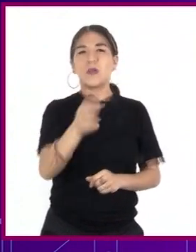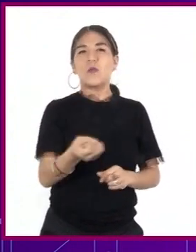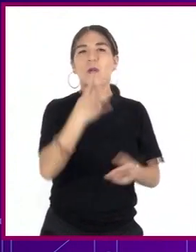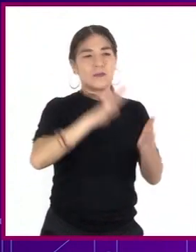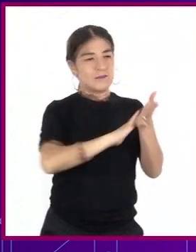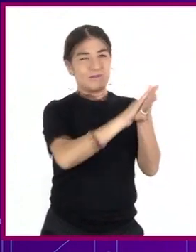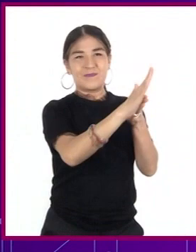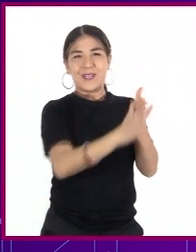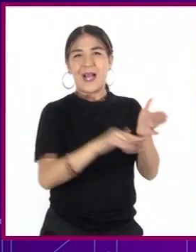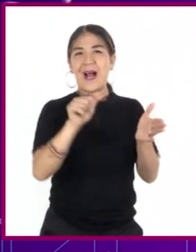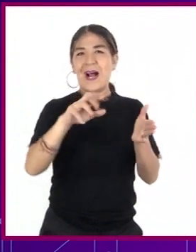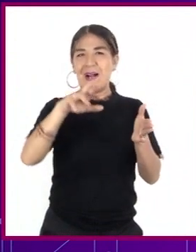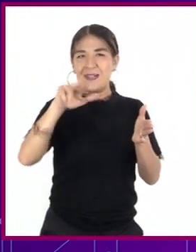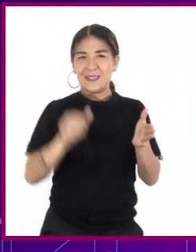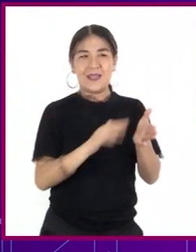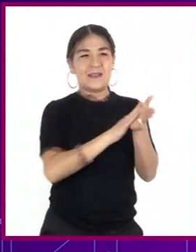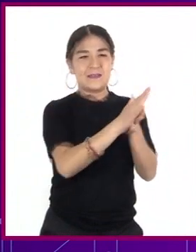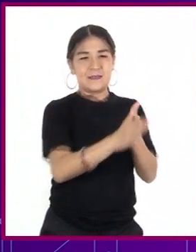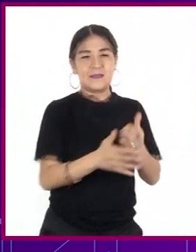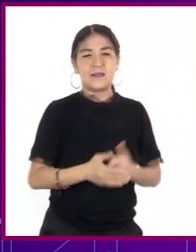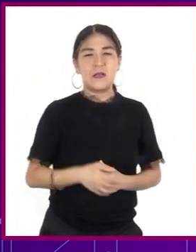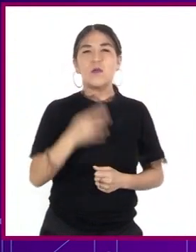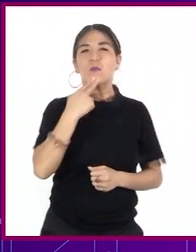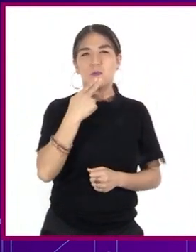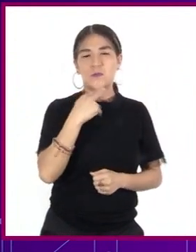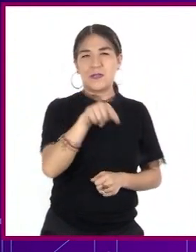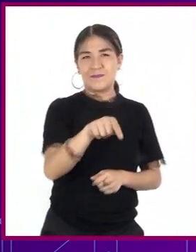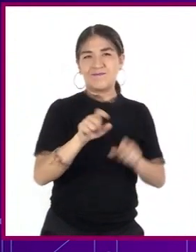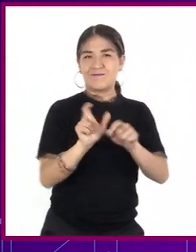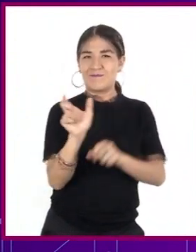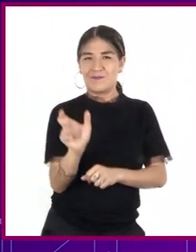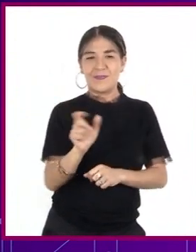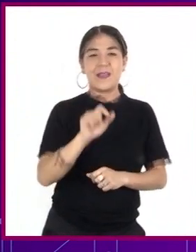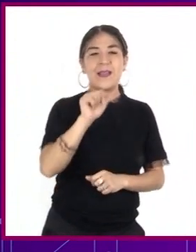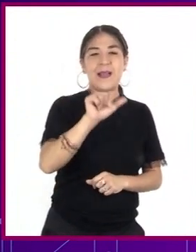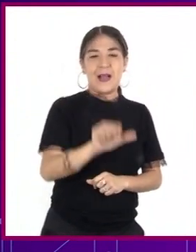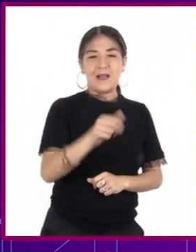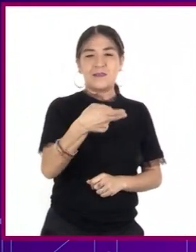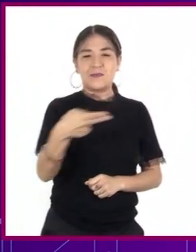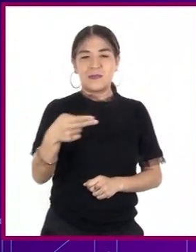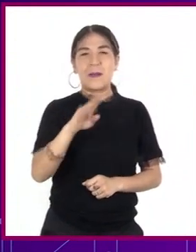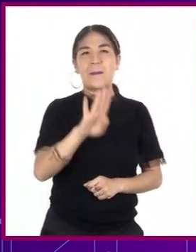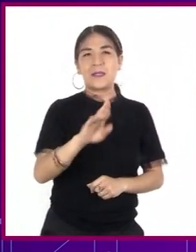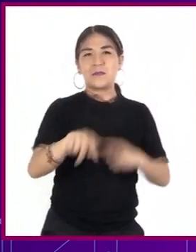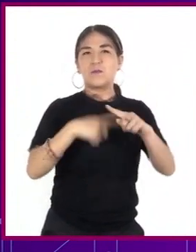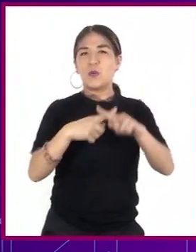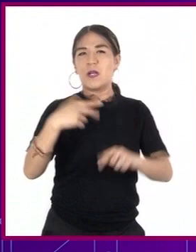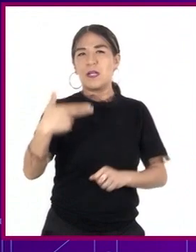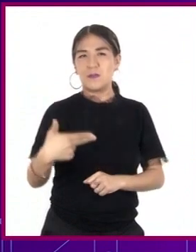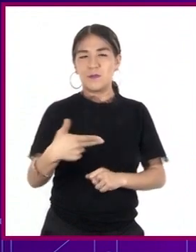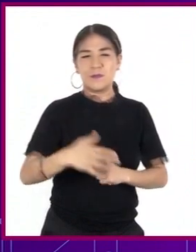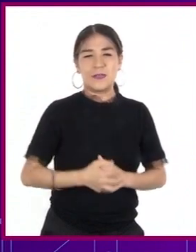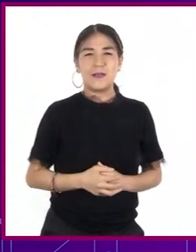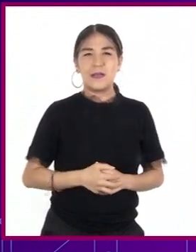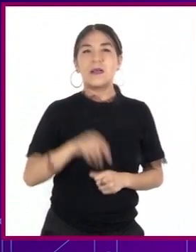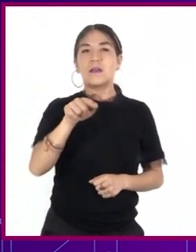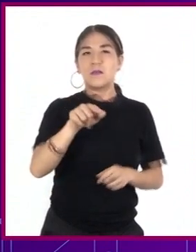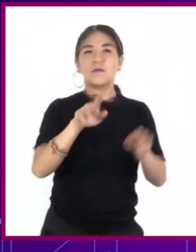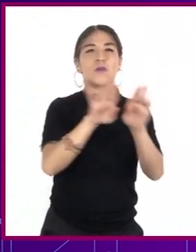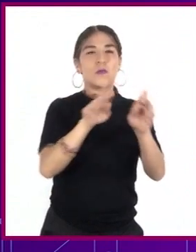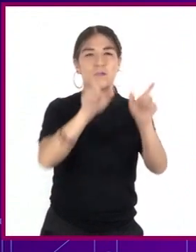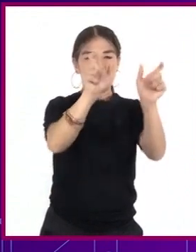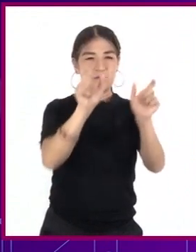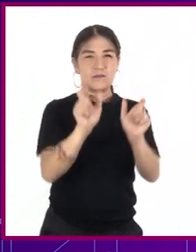una loseta. Utilizamos la fórmula área es igual a base por altura. Sustituimos